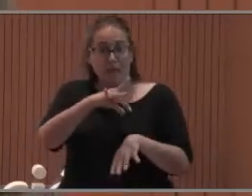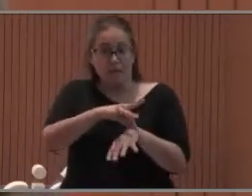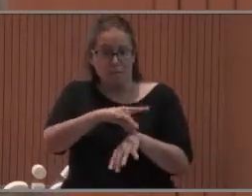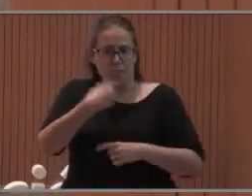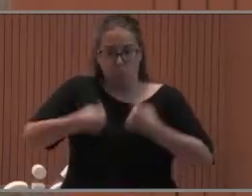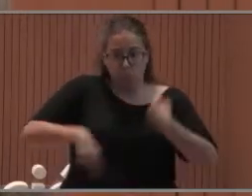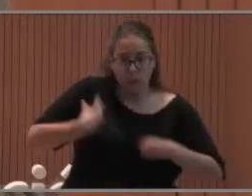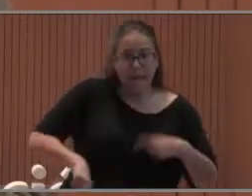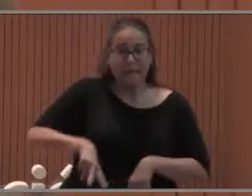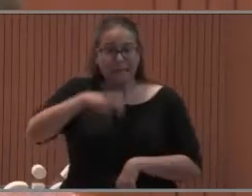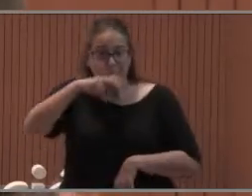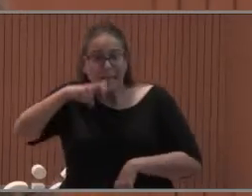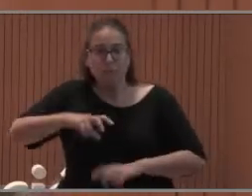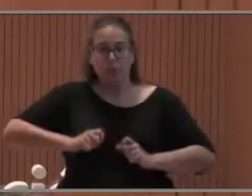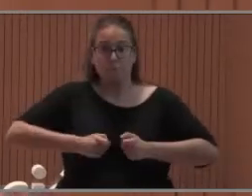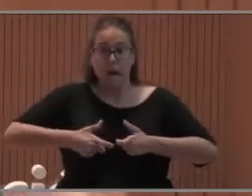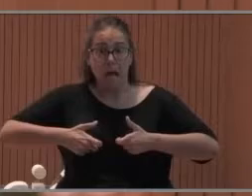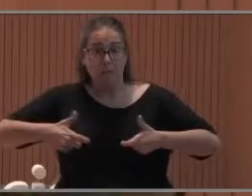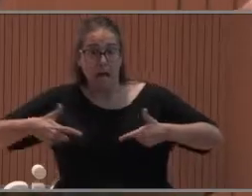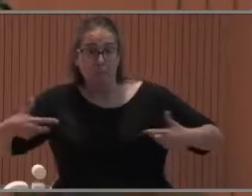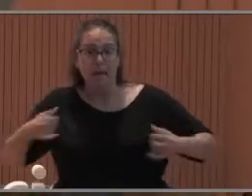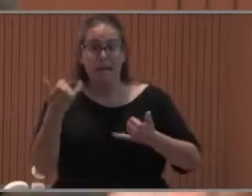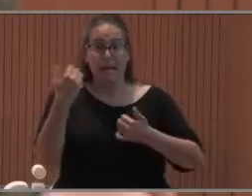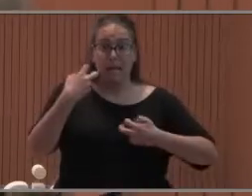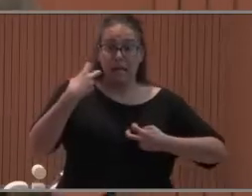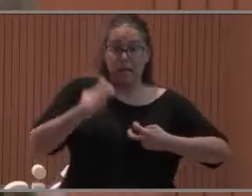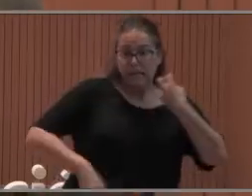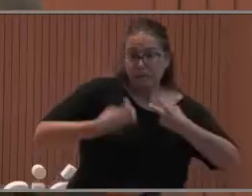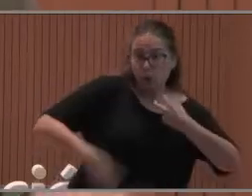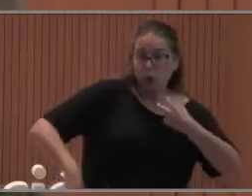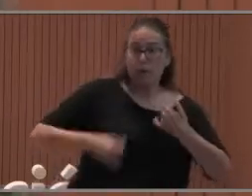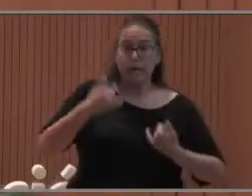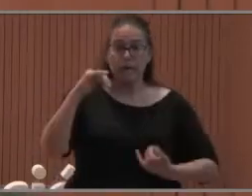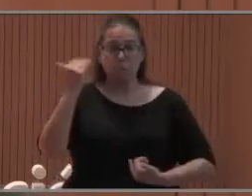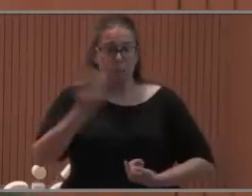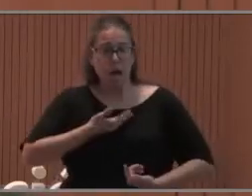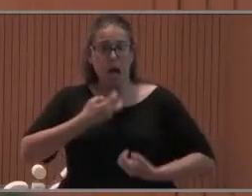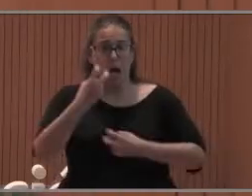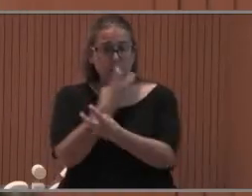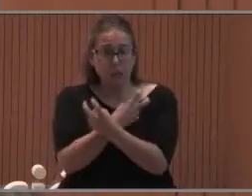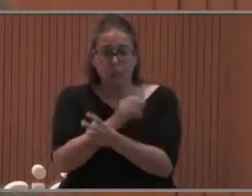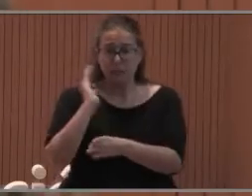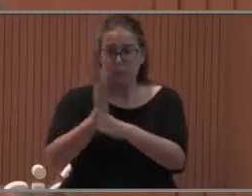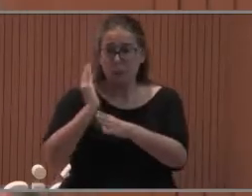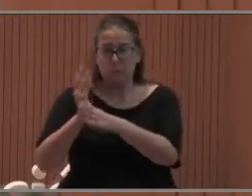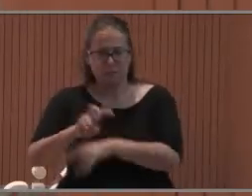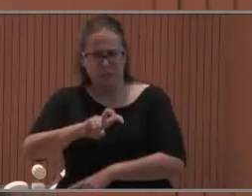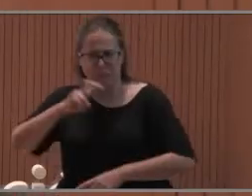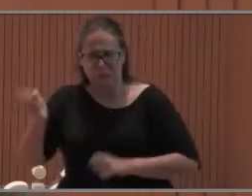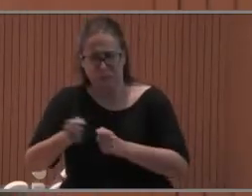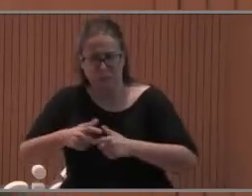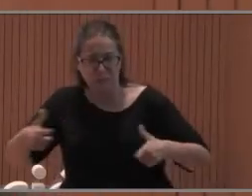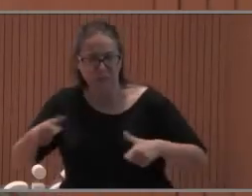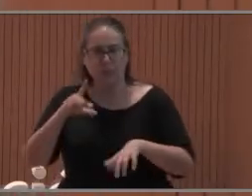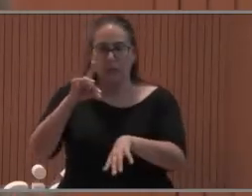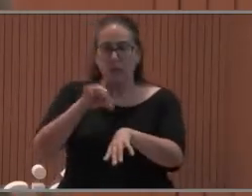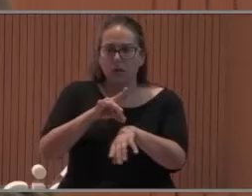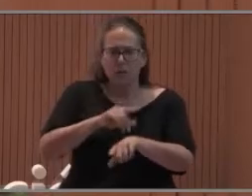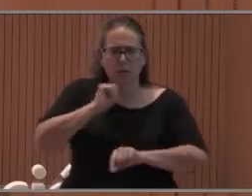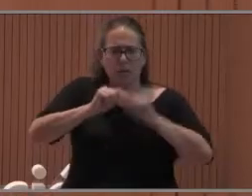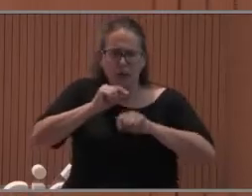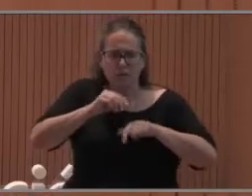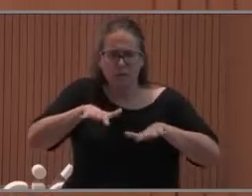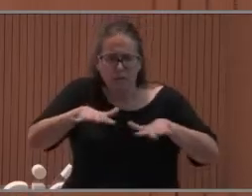cardiovasculares, respiratorias, más lesiones y traumatismos, que es un efecto de los fenómenos meteorológicos extremos, más enfermedades infecciosas, más